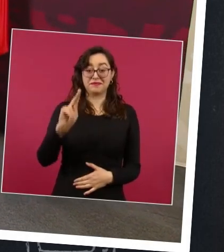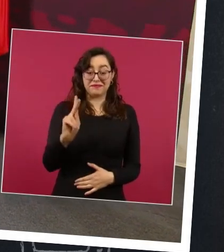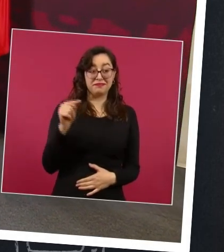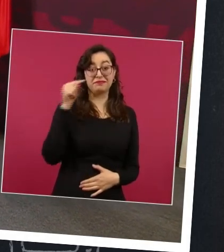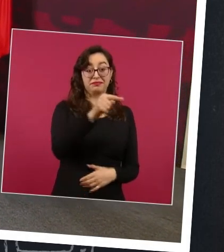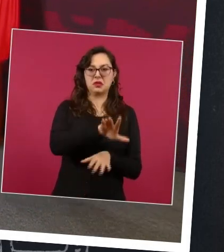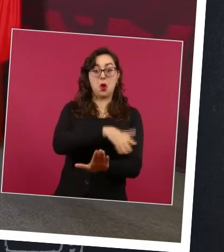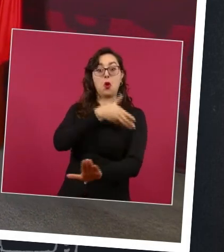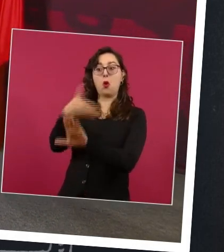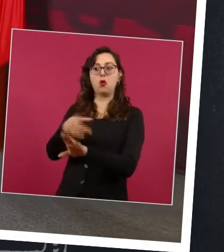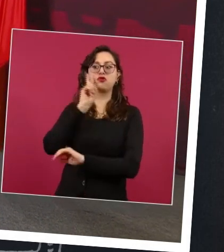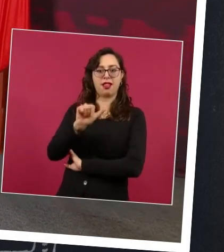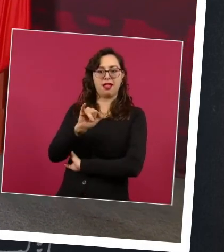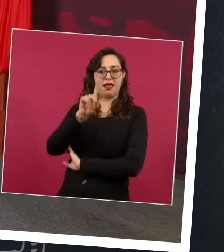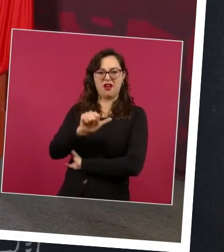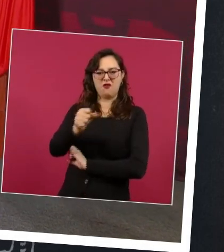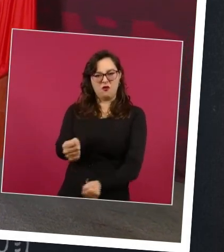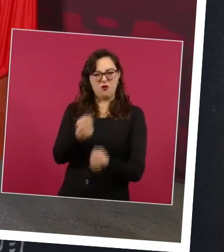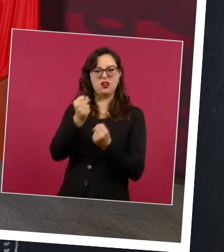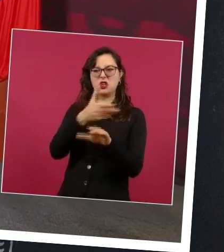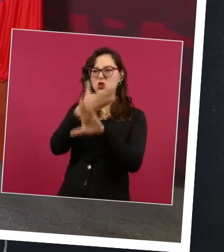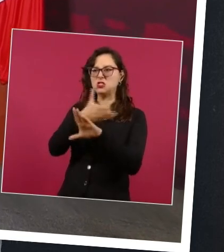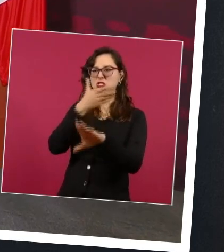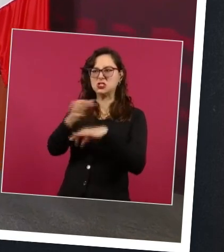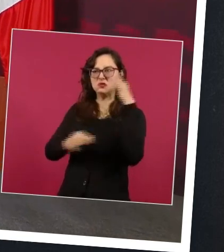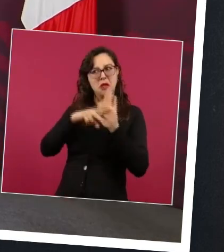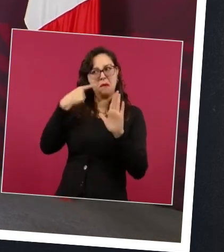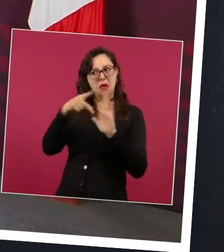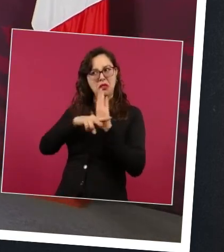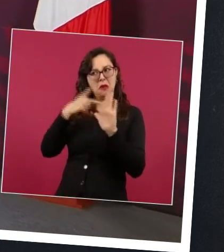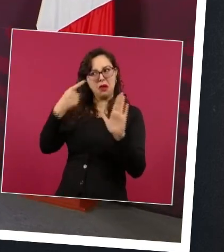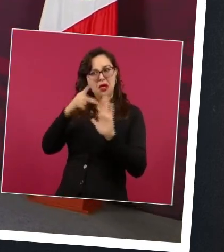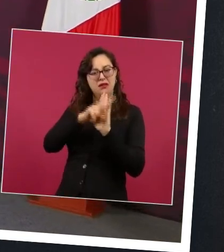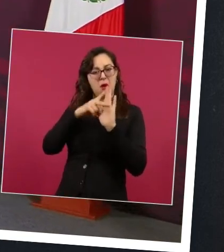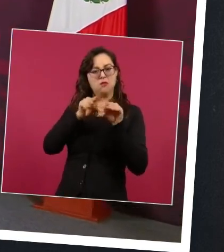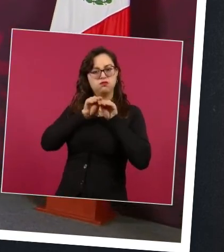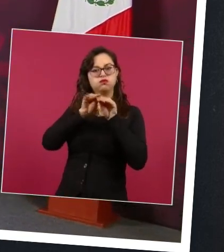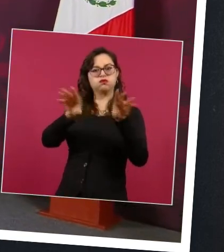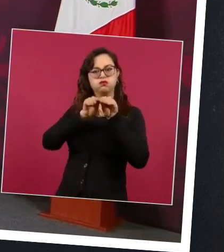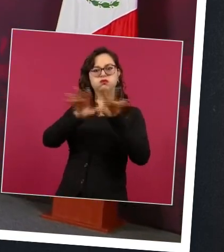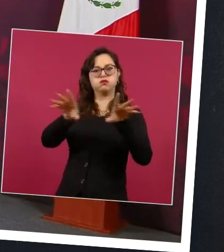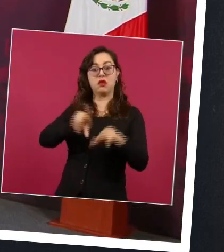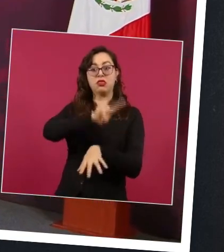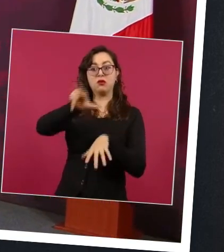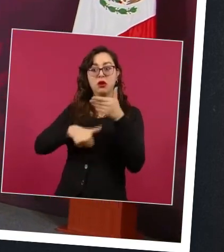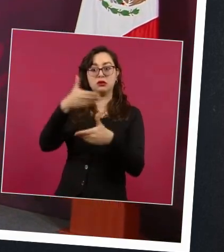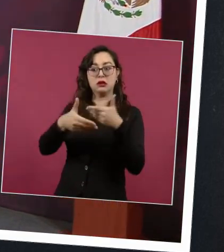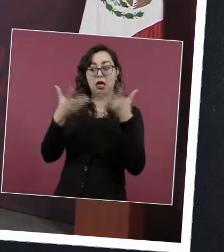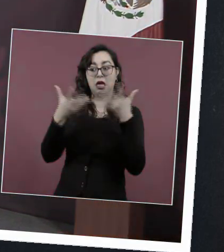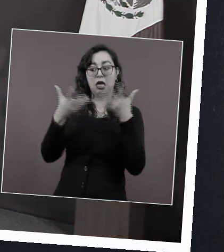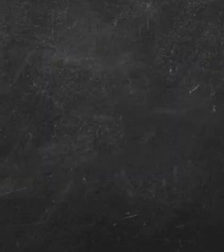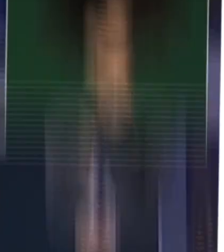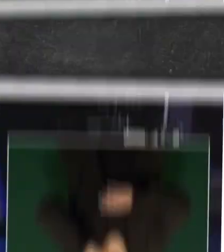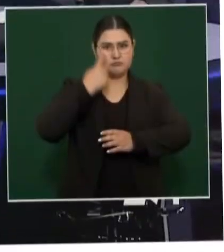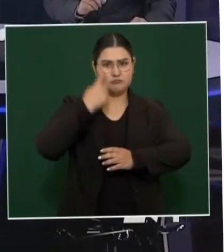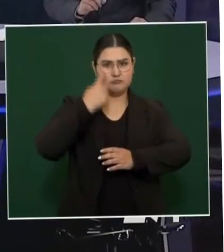Y mandé a hacer un análisis de cuánto tiempo dedicó Televisa a esos videos y cuánto tiempo dedicó a informar sobre Genaga.